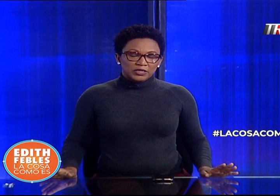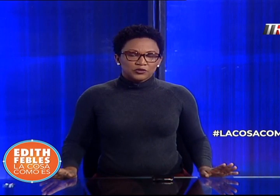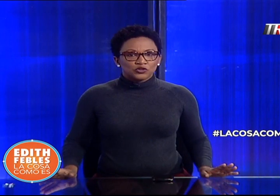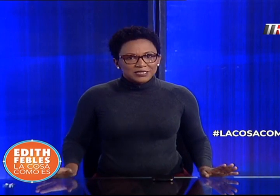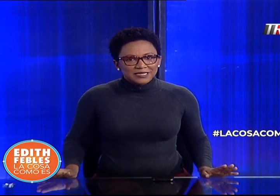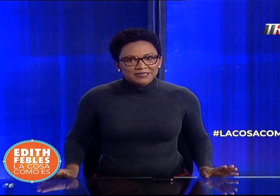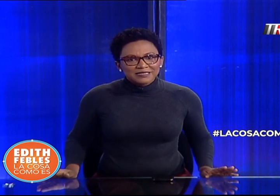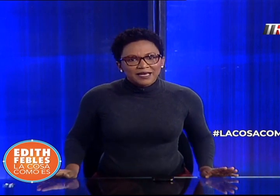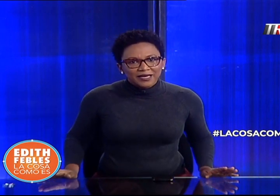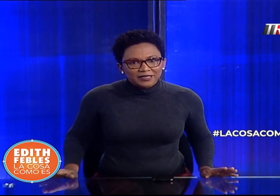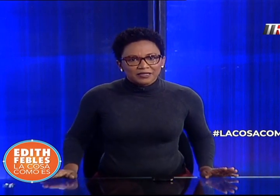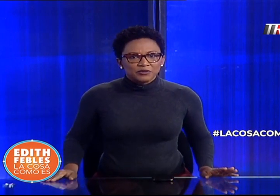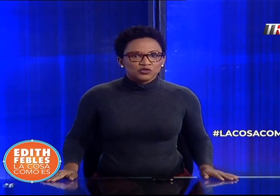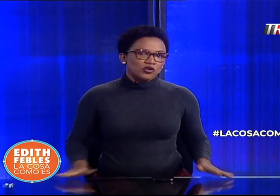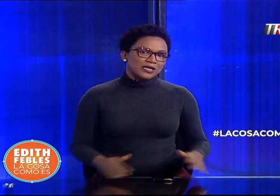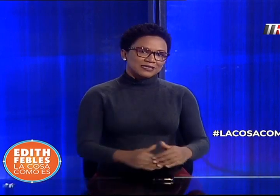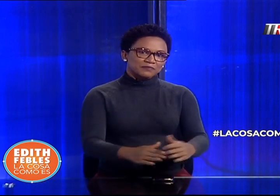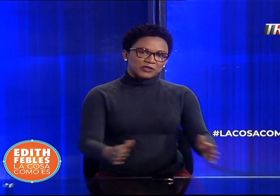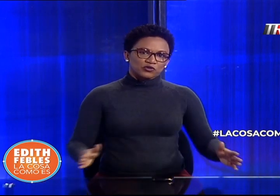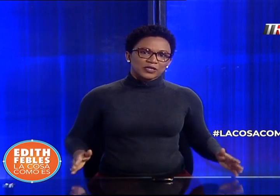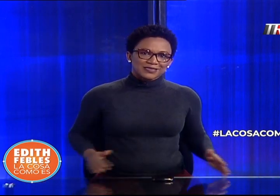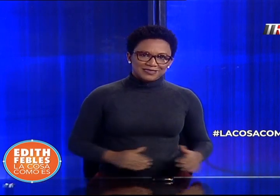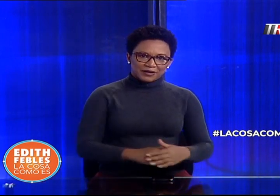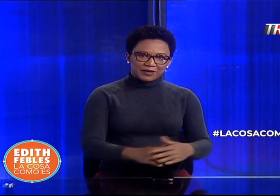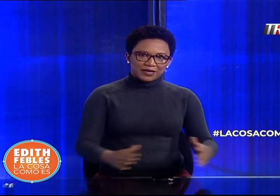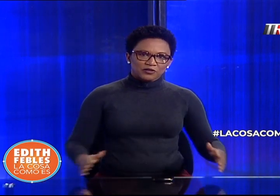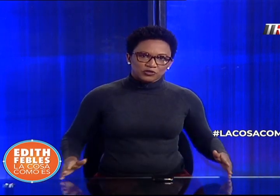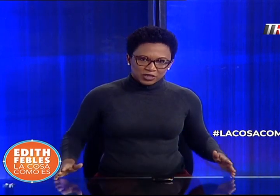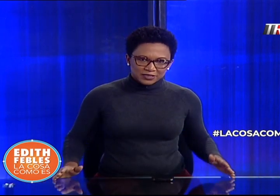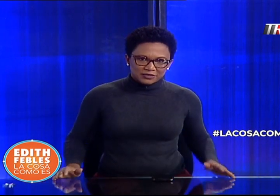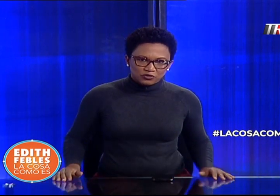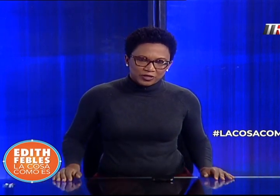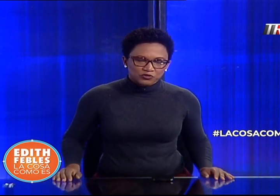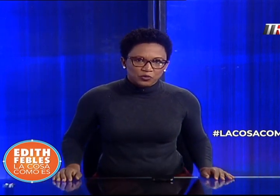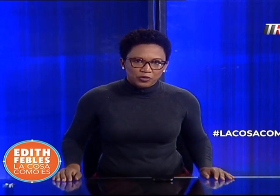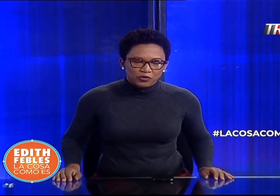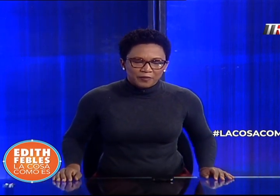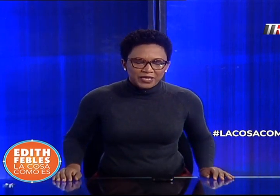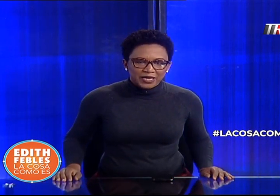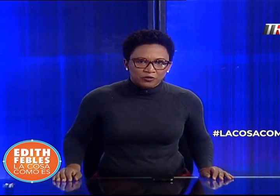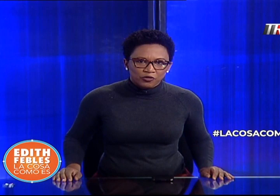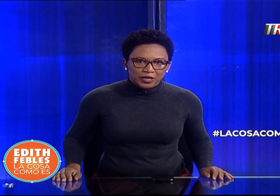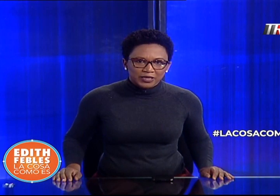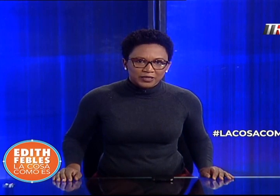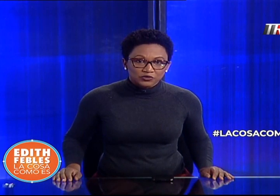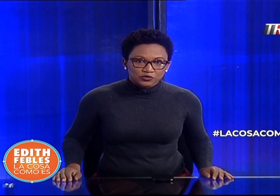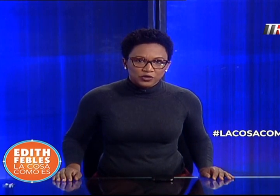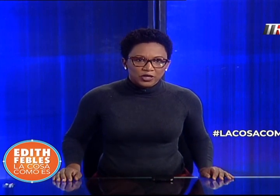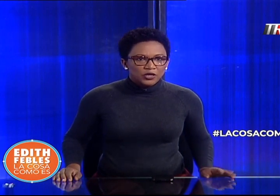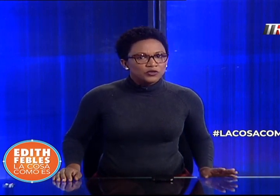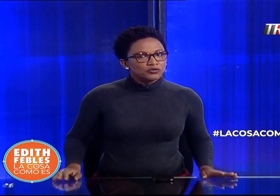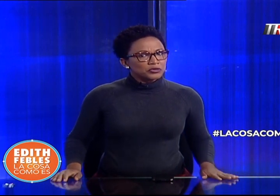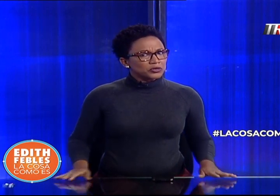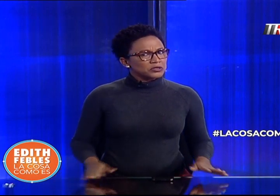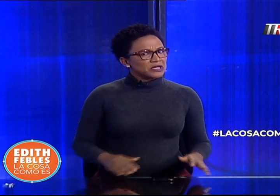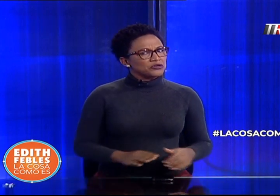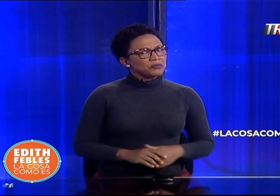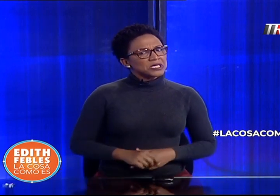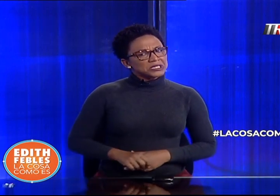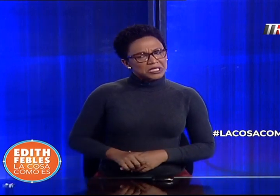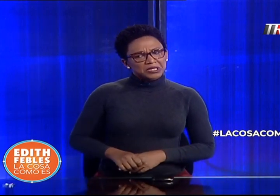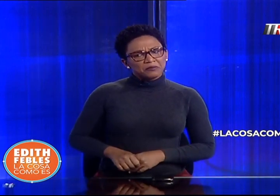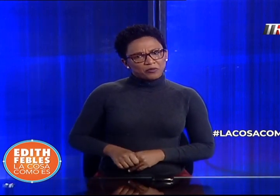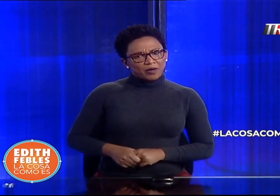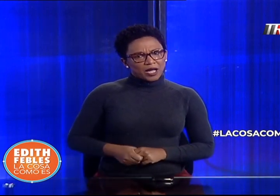cierto, Noticias CCN entrevistó a esas personas que estaban ahí donde esa señora estuvo, en los americanos de los Alcarrizos. Y un señor decía,